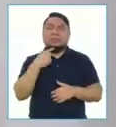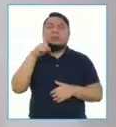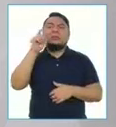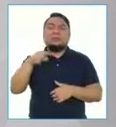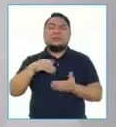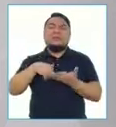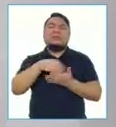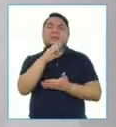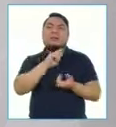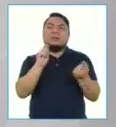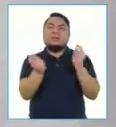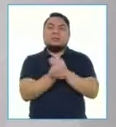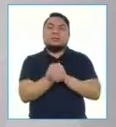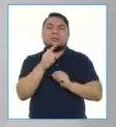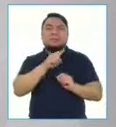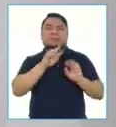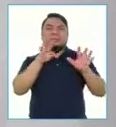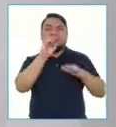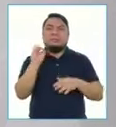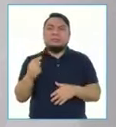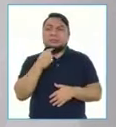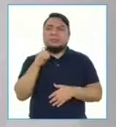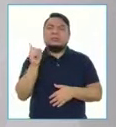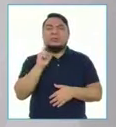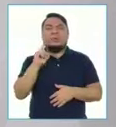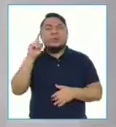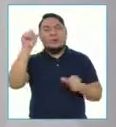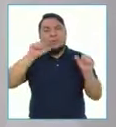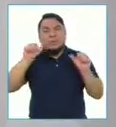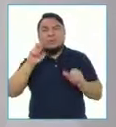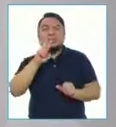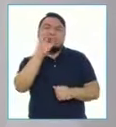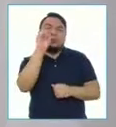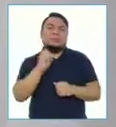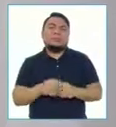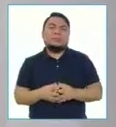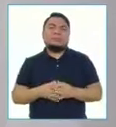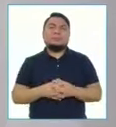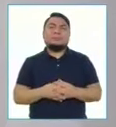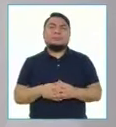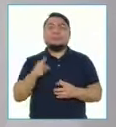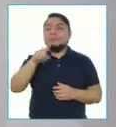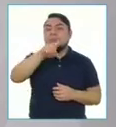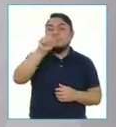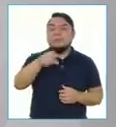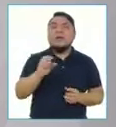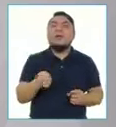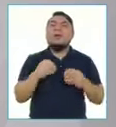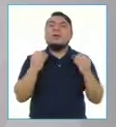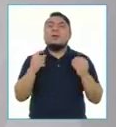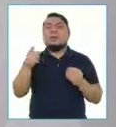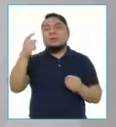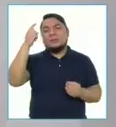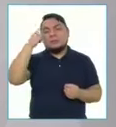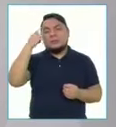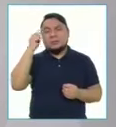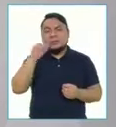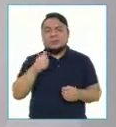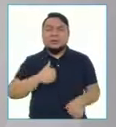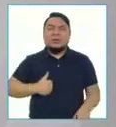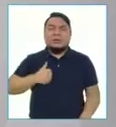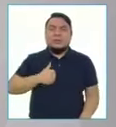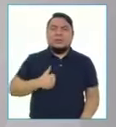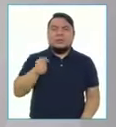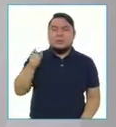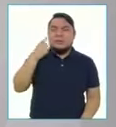ser vacado y reemplazado, 19%, y no precisa un 2%. A la pregunta, ¿cómo calificaría la conducta